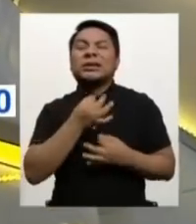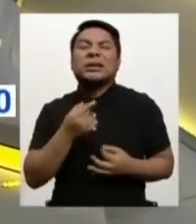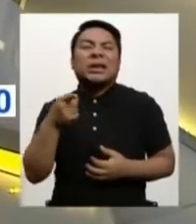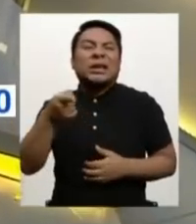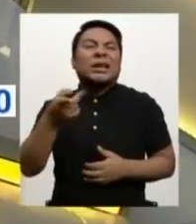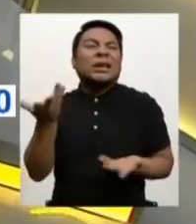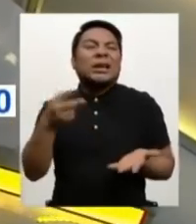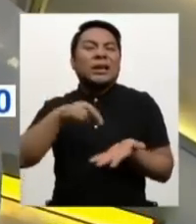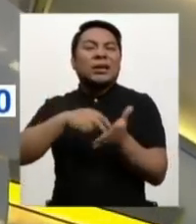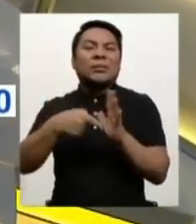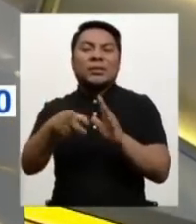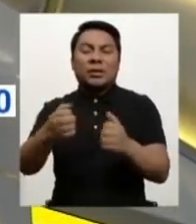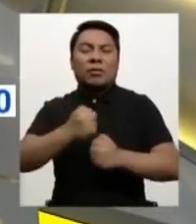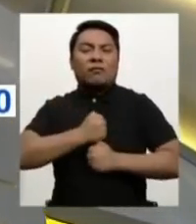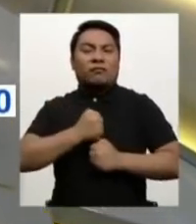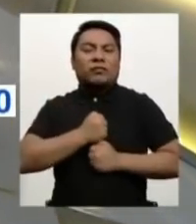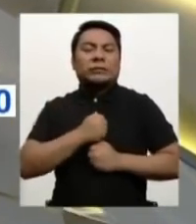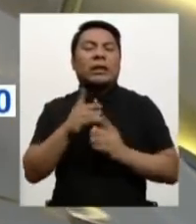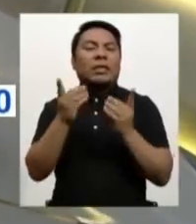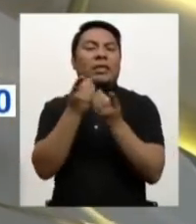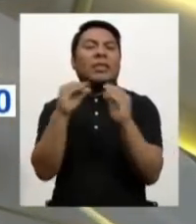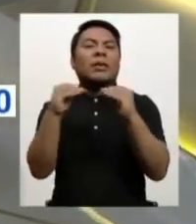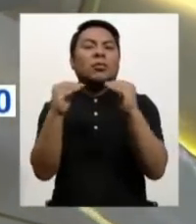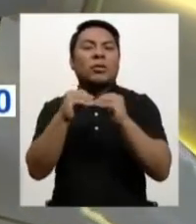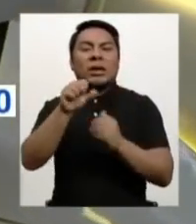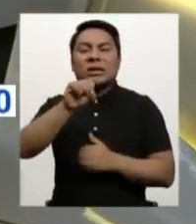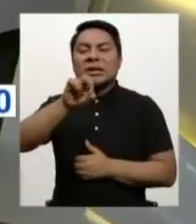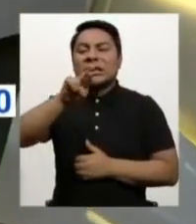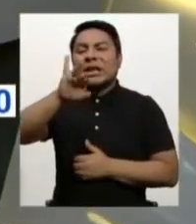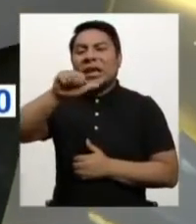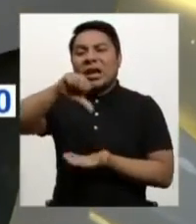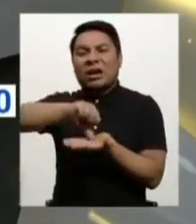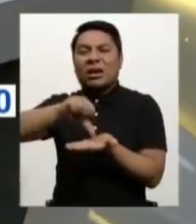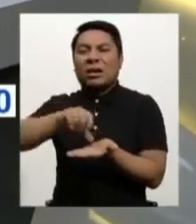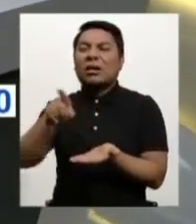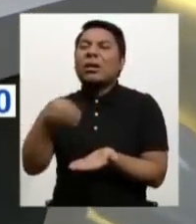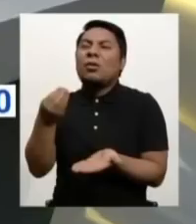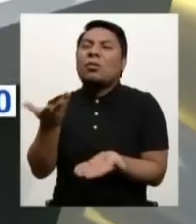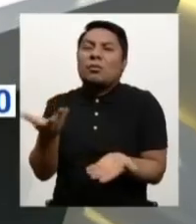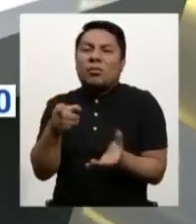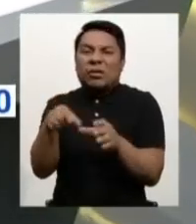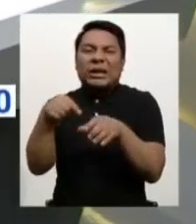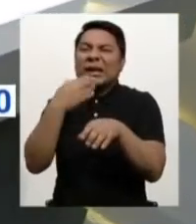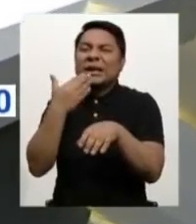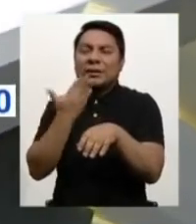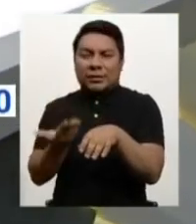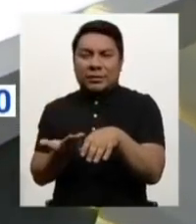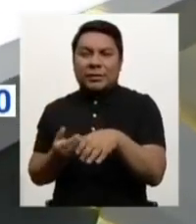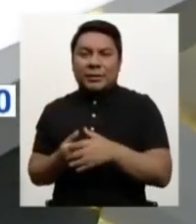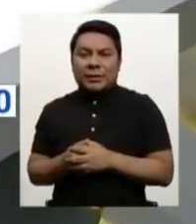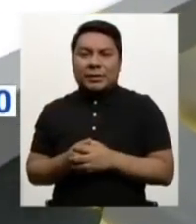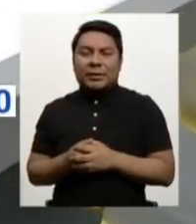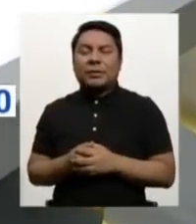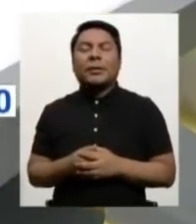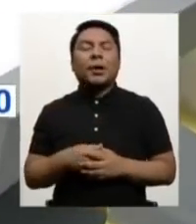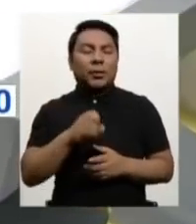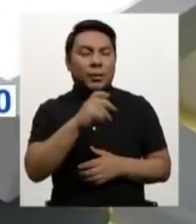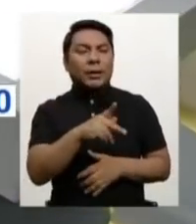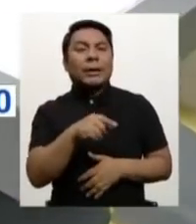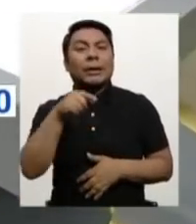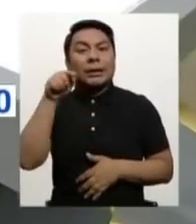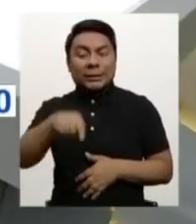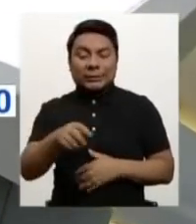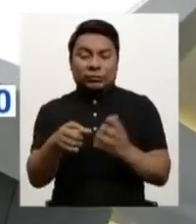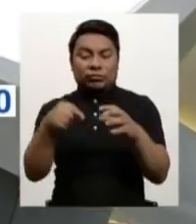fuerzas democráticas a sirias y por ejemplo cómo se conformaron estas pero originalmente digamos el grueso